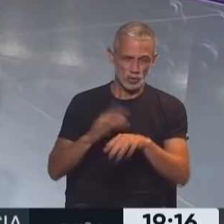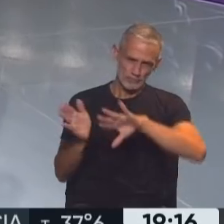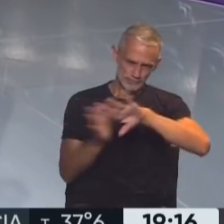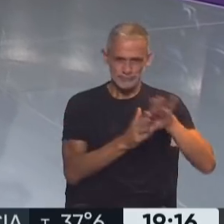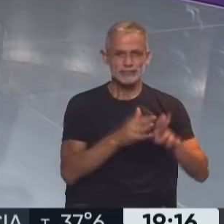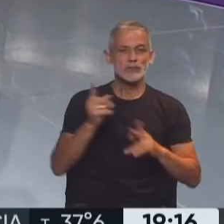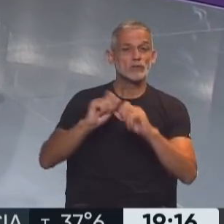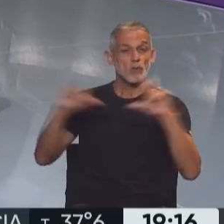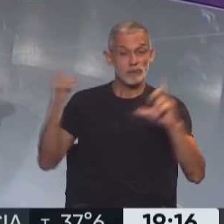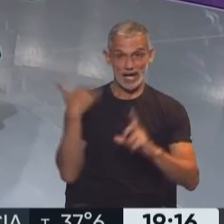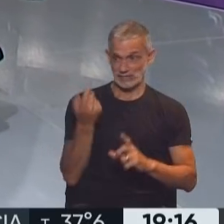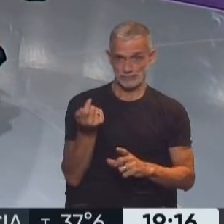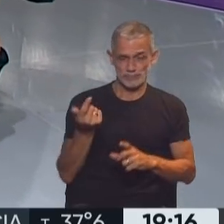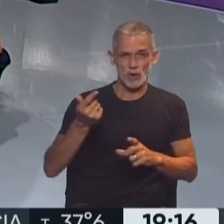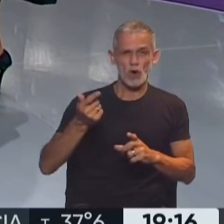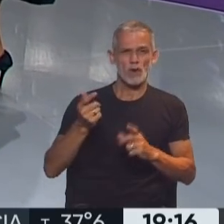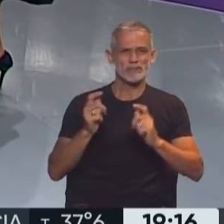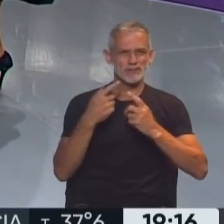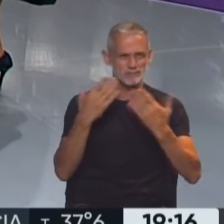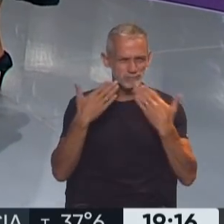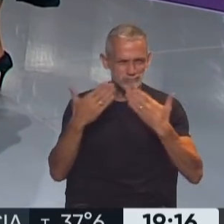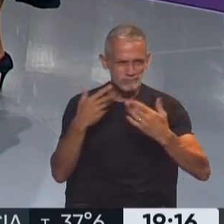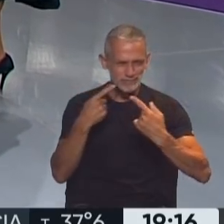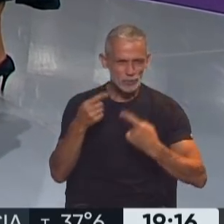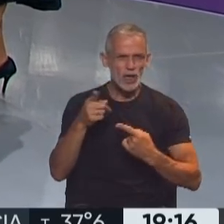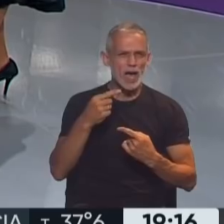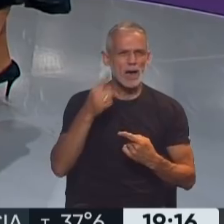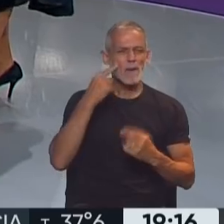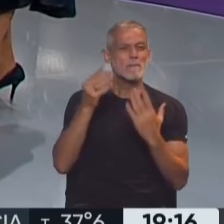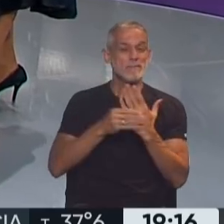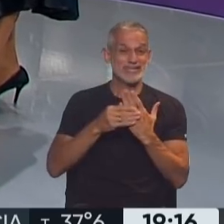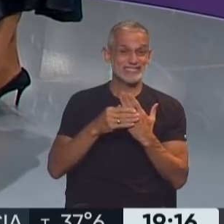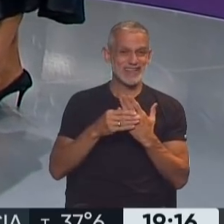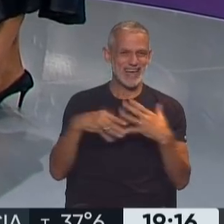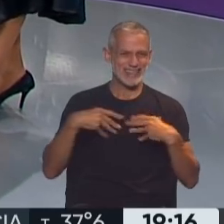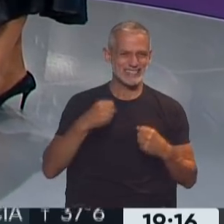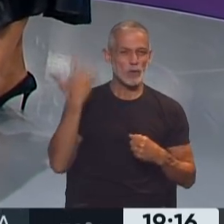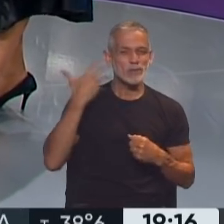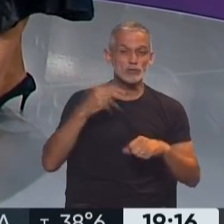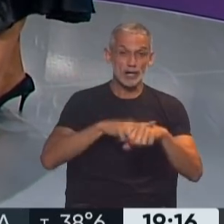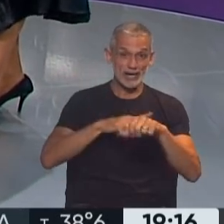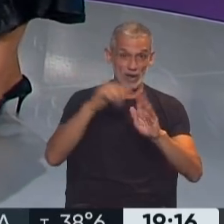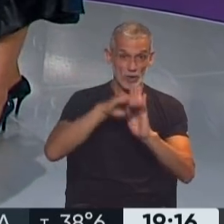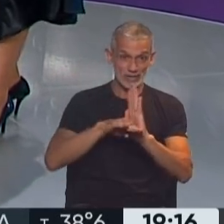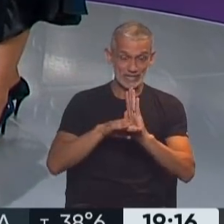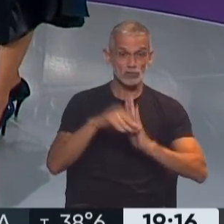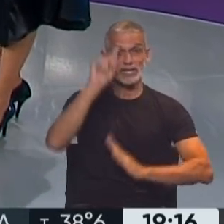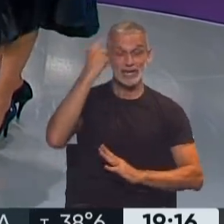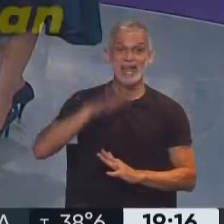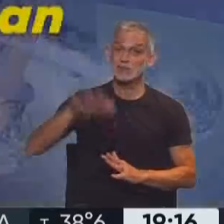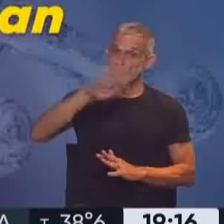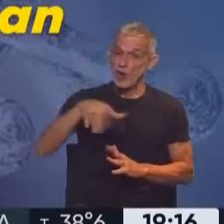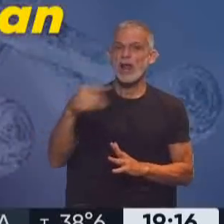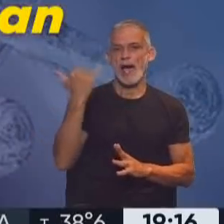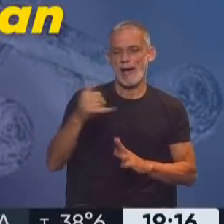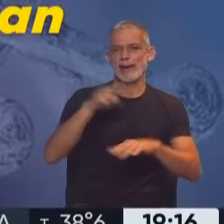placas. Hace instantes nada más, en la nota previa a la entrevista al doctor, escuchábamos a la ministra Carla Bisotti, ¿no?, dar recomendaciones. Sí. Y desde Nación hay